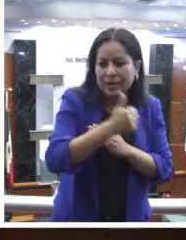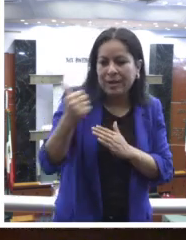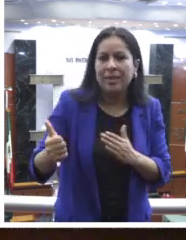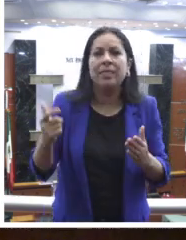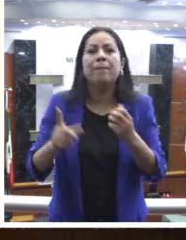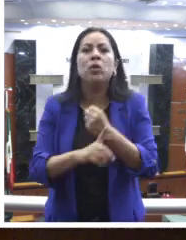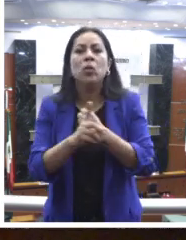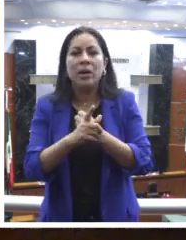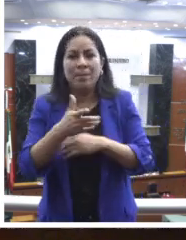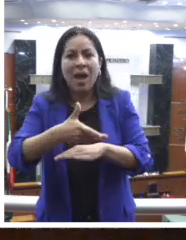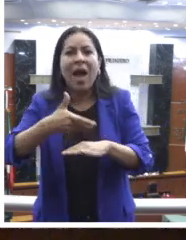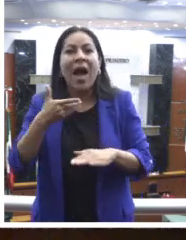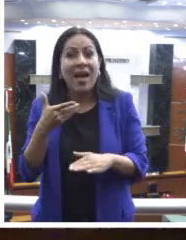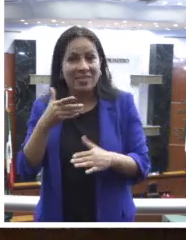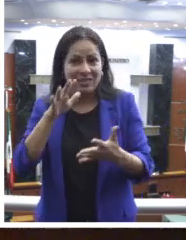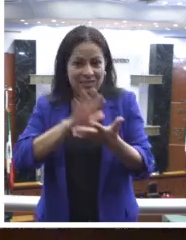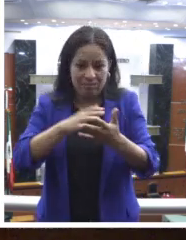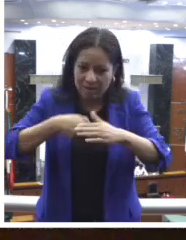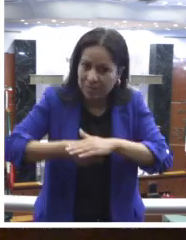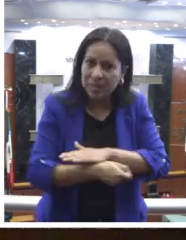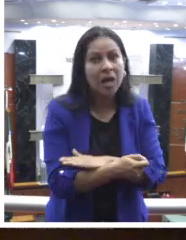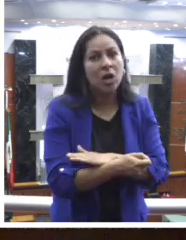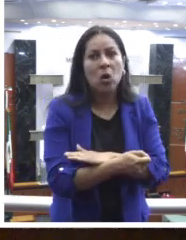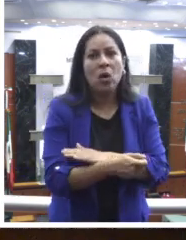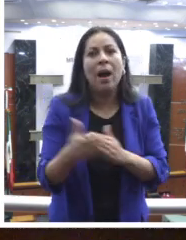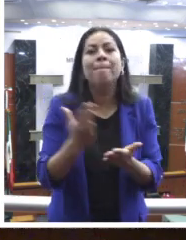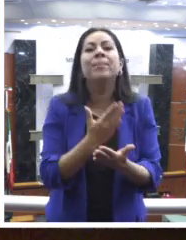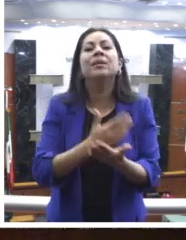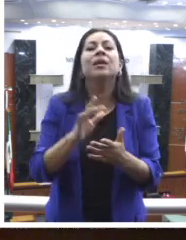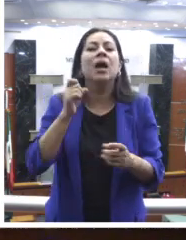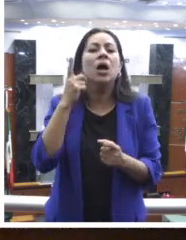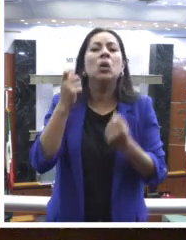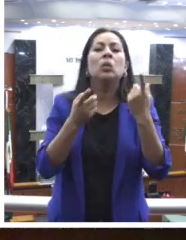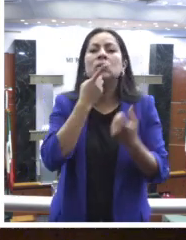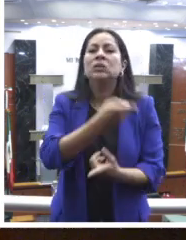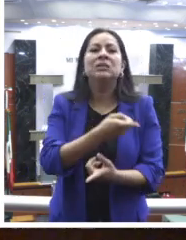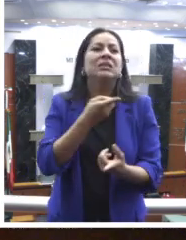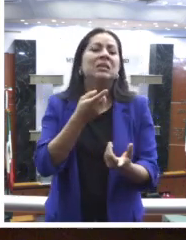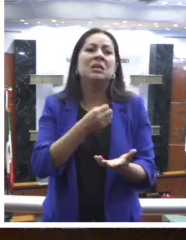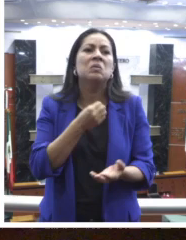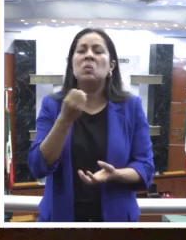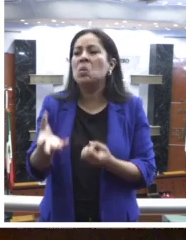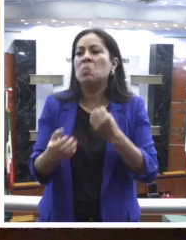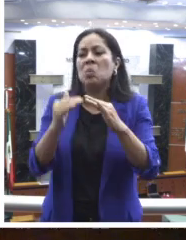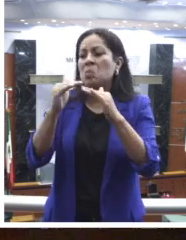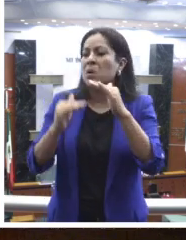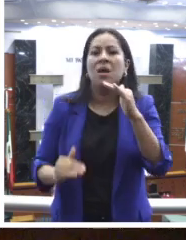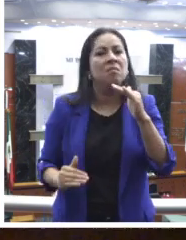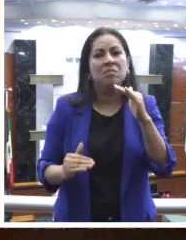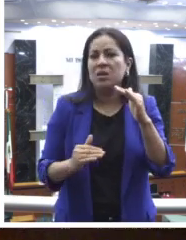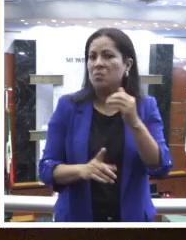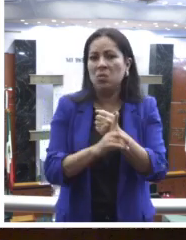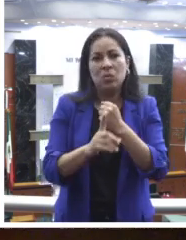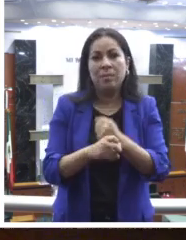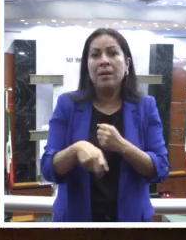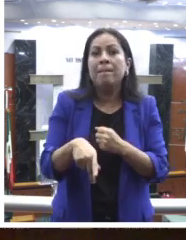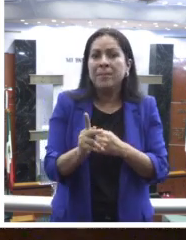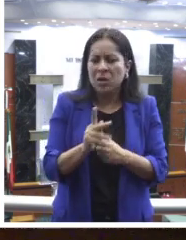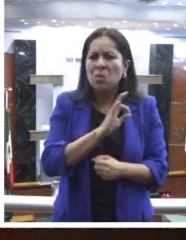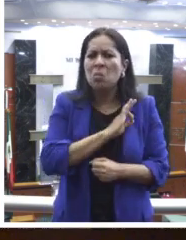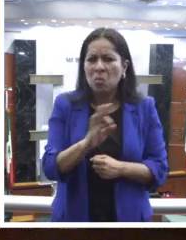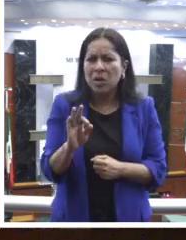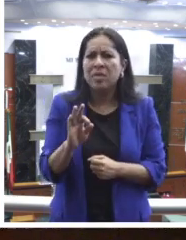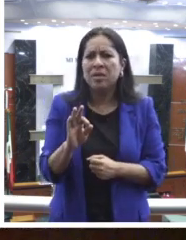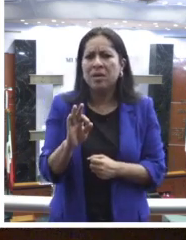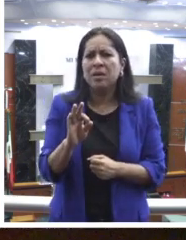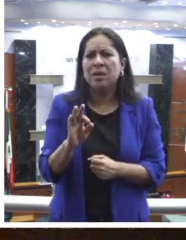casos antes de imponerla eh además algunos sostienen que esta medida no contribuye a reducir la delincuencia pero sí puede resultar en una